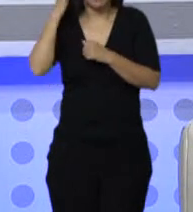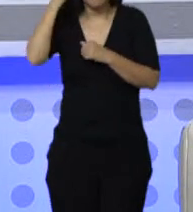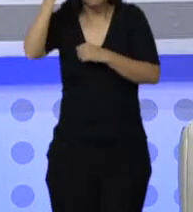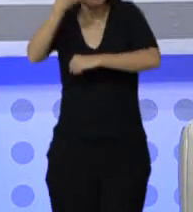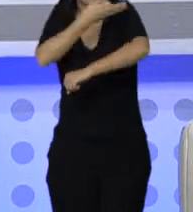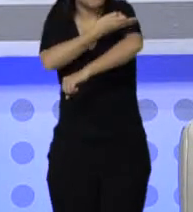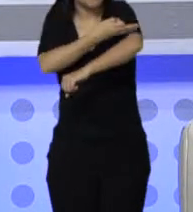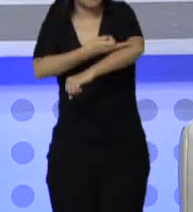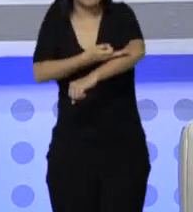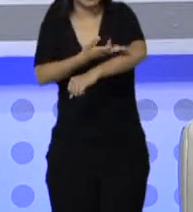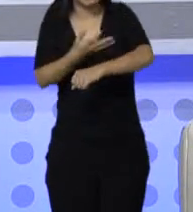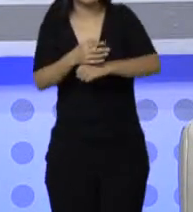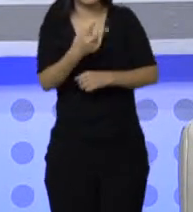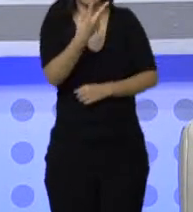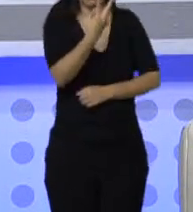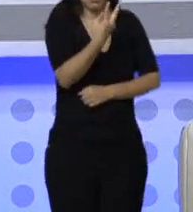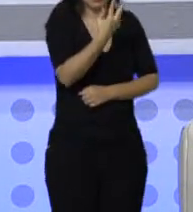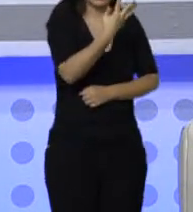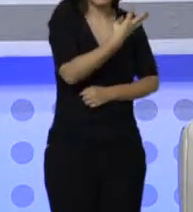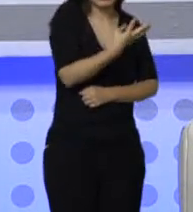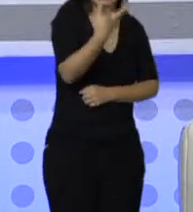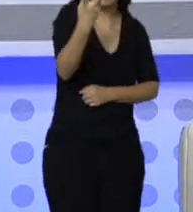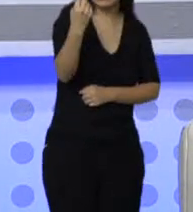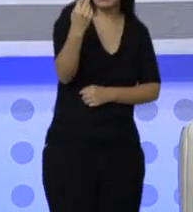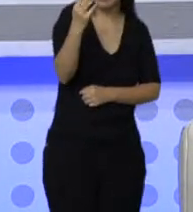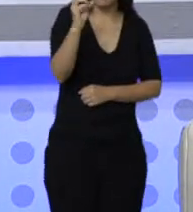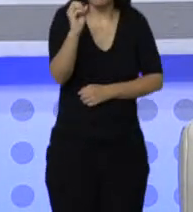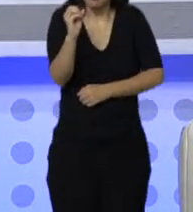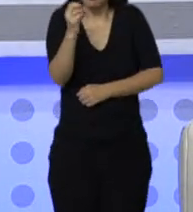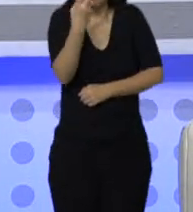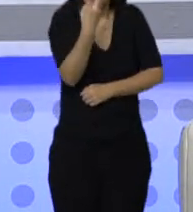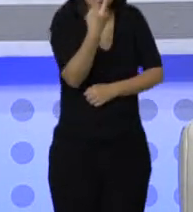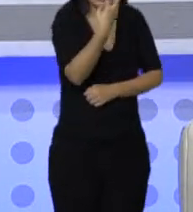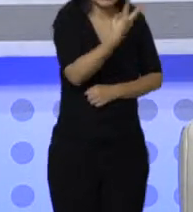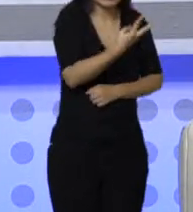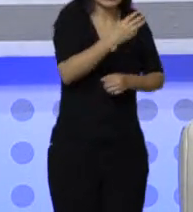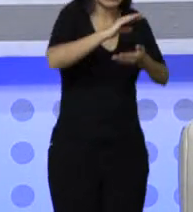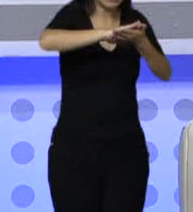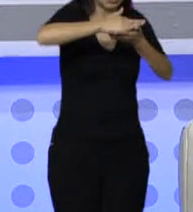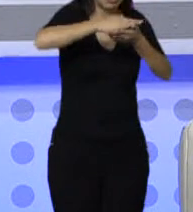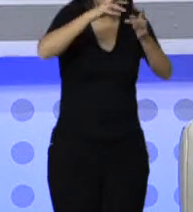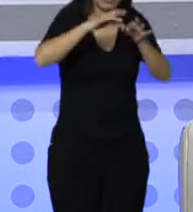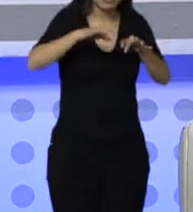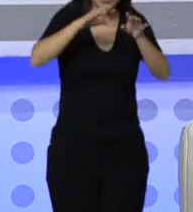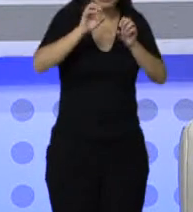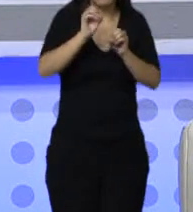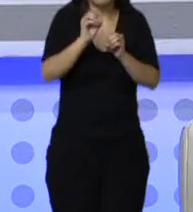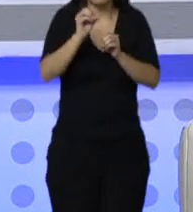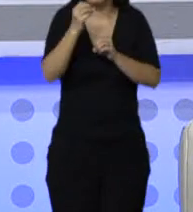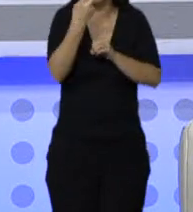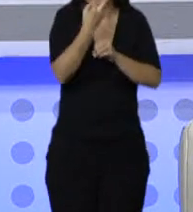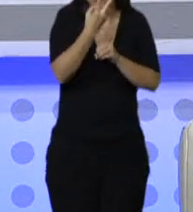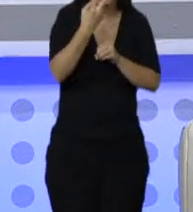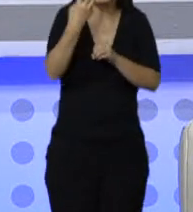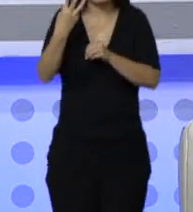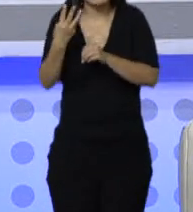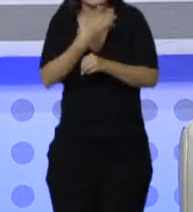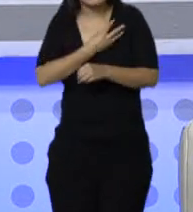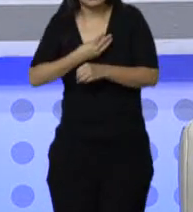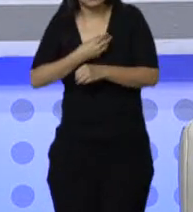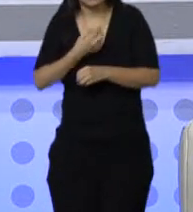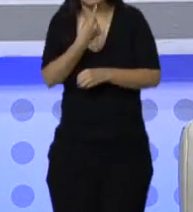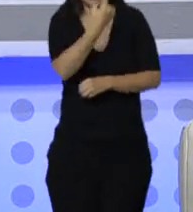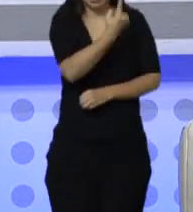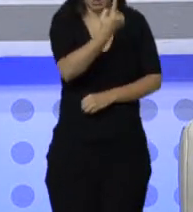familia pueda contar con dos o tres televisiones o hasta dos o tres computadoras y tengan dos o tres hijos y una para cada quien en el mejor de los